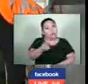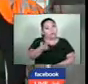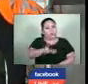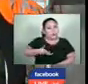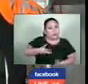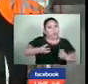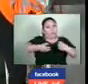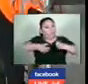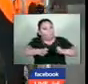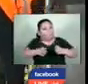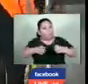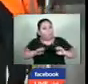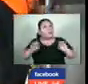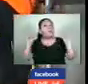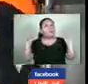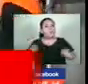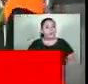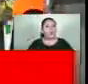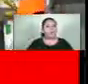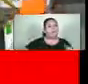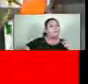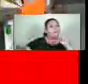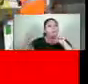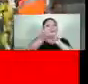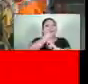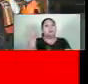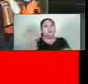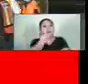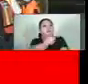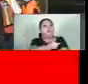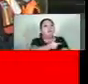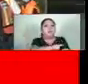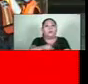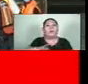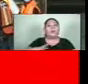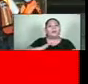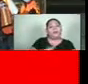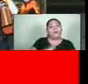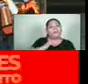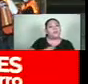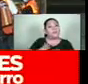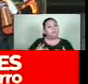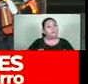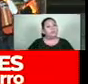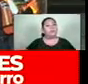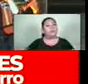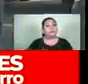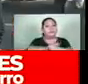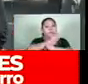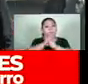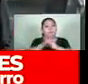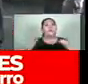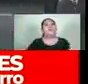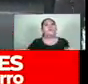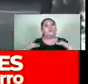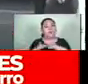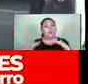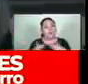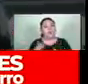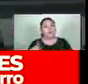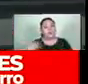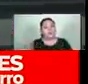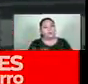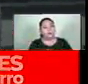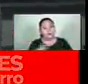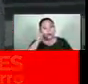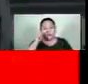van encaminadas a alcanzar la mayor población posible vacunada para disminuir al máximo estos efectos negativos, pero también hemos visto cómo es